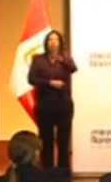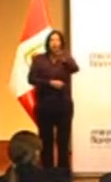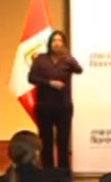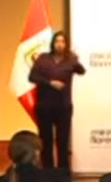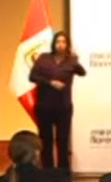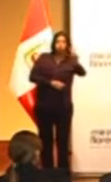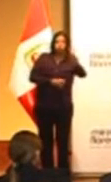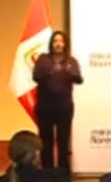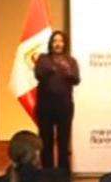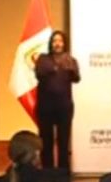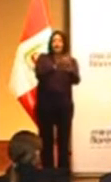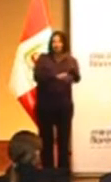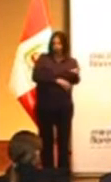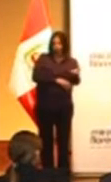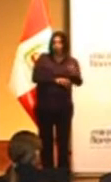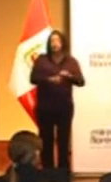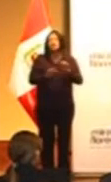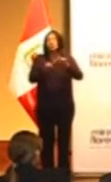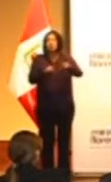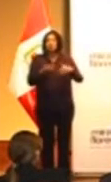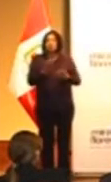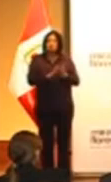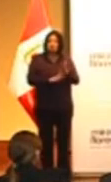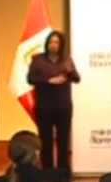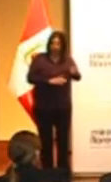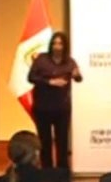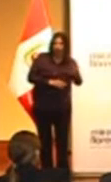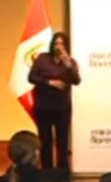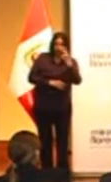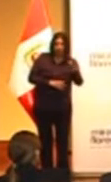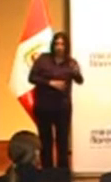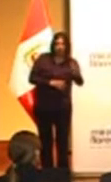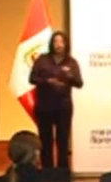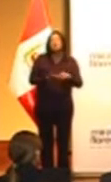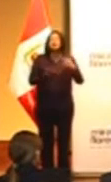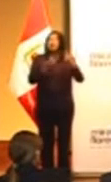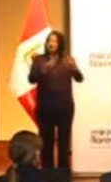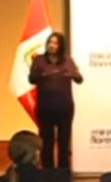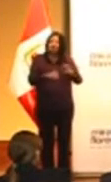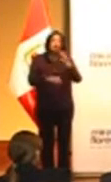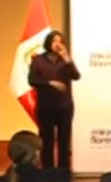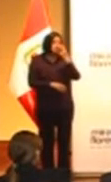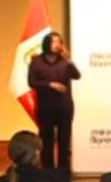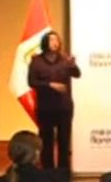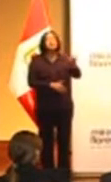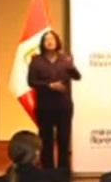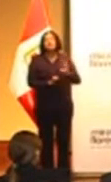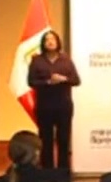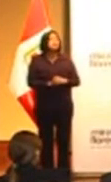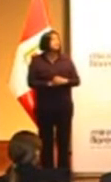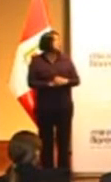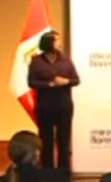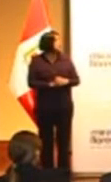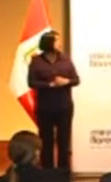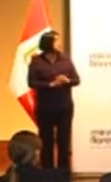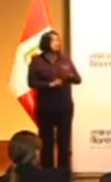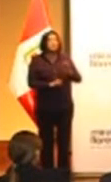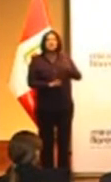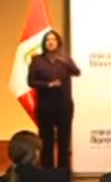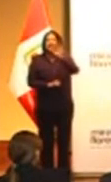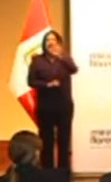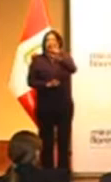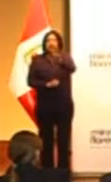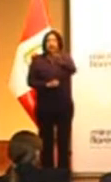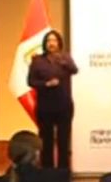Arequipa. Si ustedes van por ahí, van a ver que ya se pueden ver los prácticamente